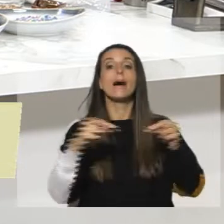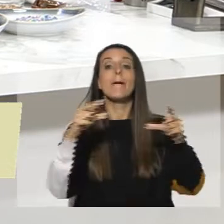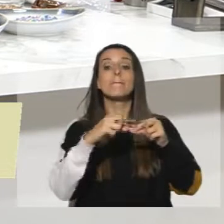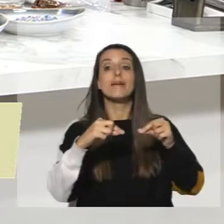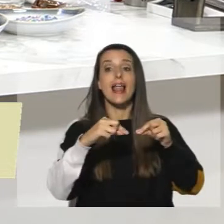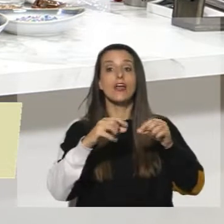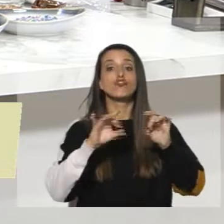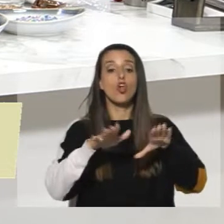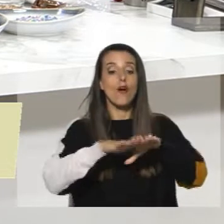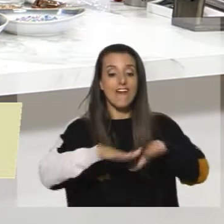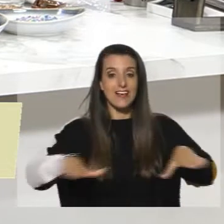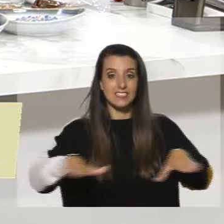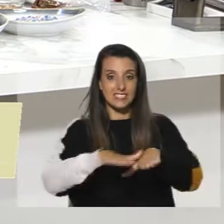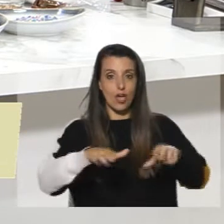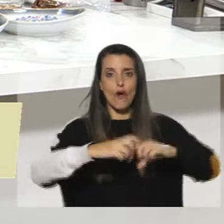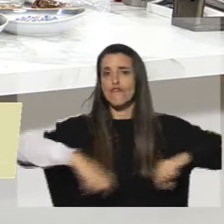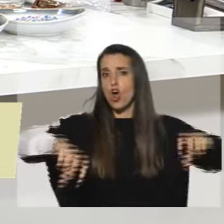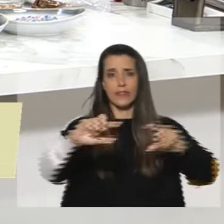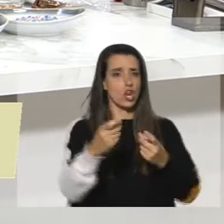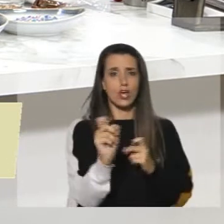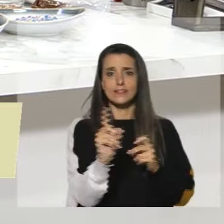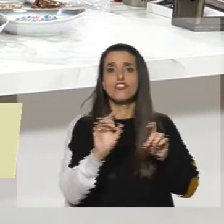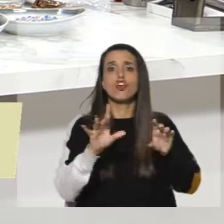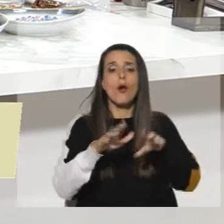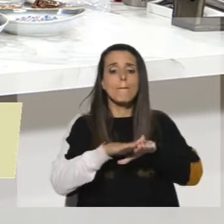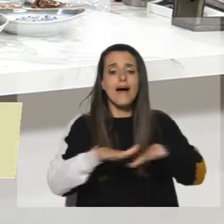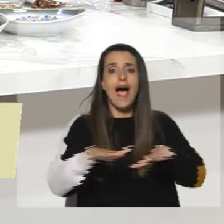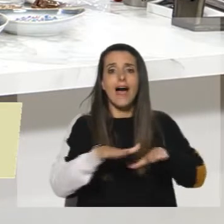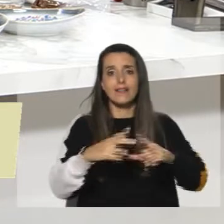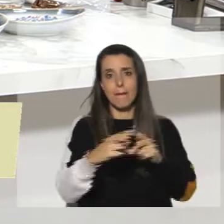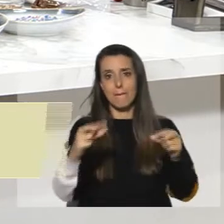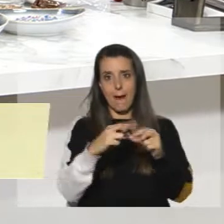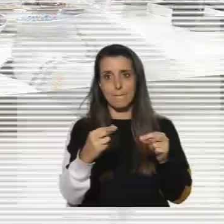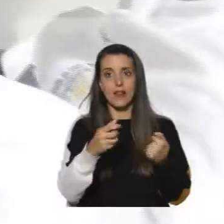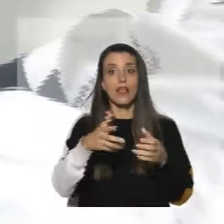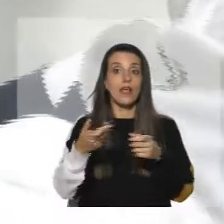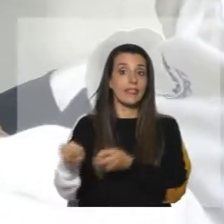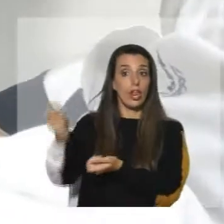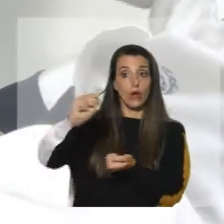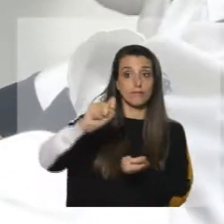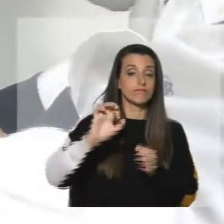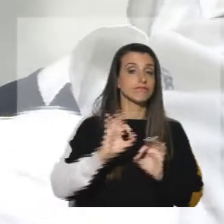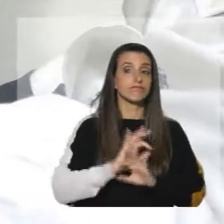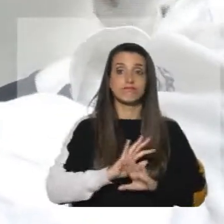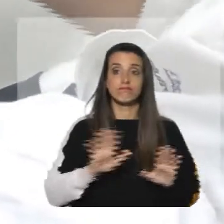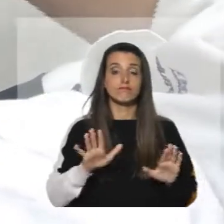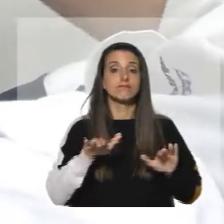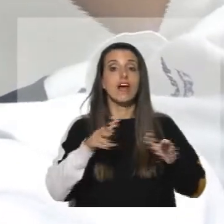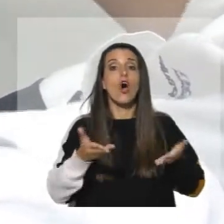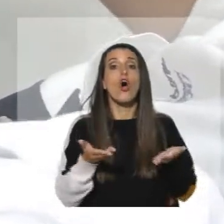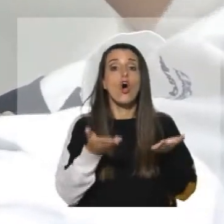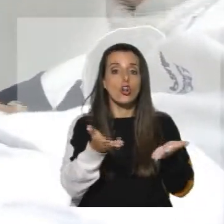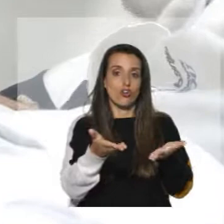Solamente en la base, ¿sí? Bien. En los bordes no, solo en la base. Y lo que hago es colocar la masa y llevarla a mi horno